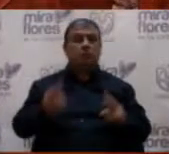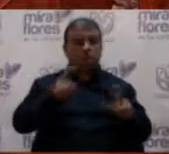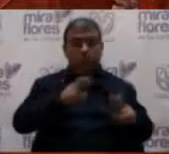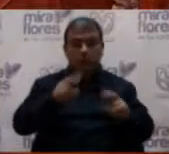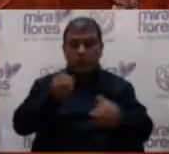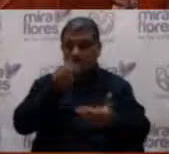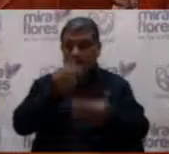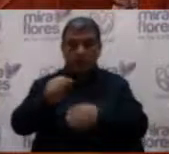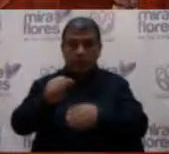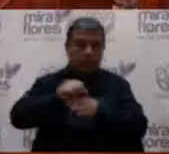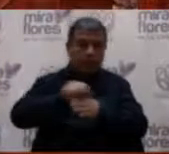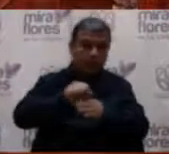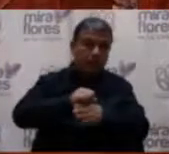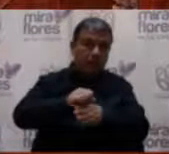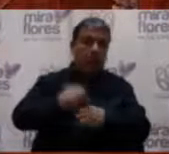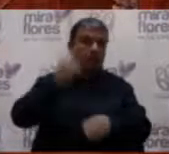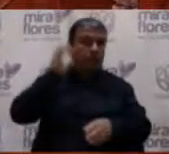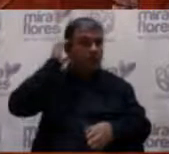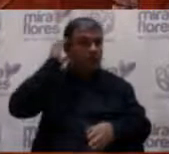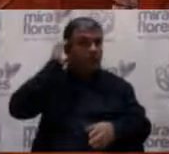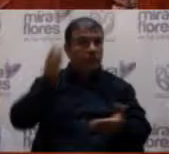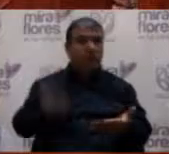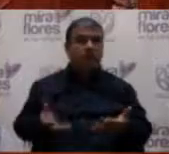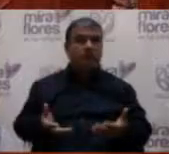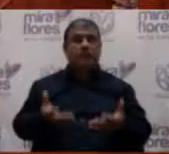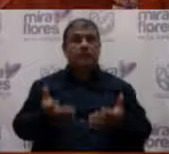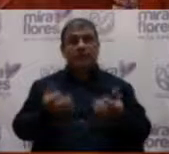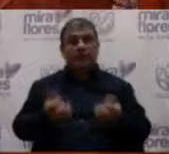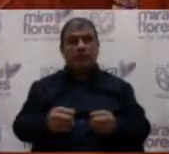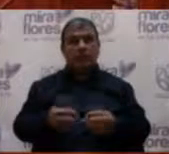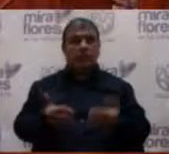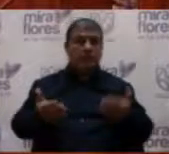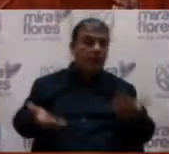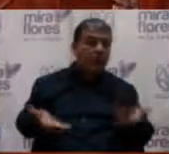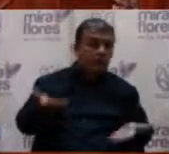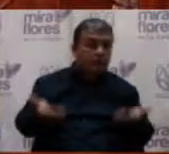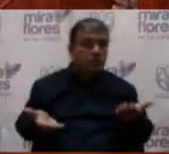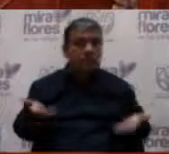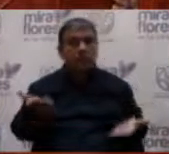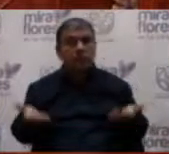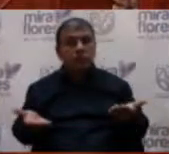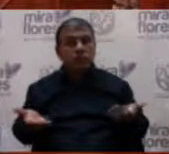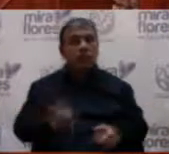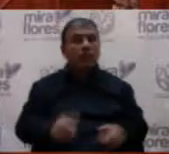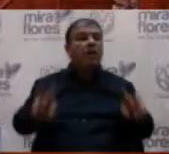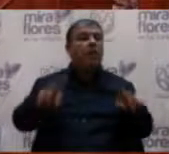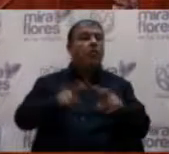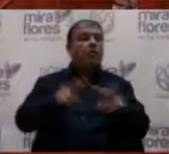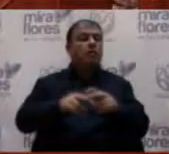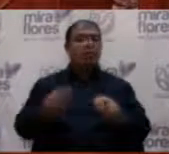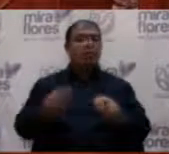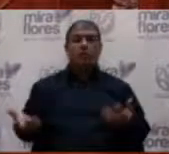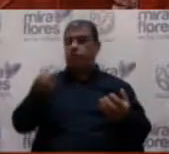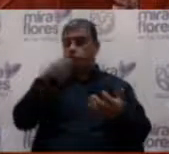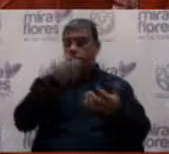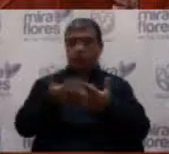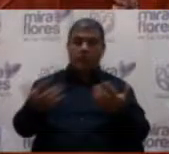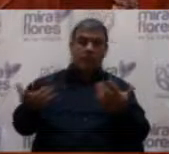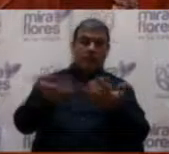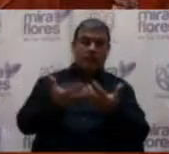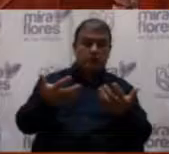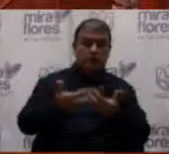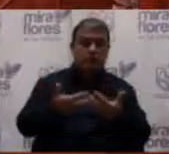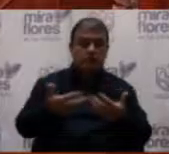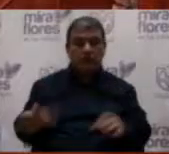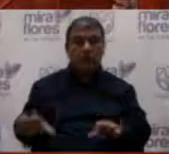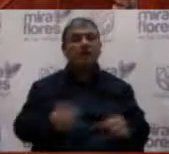las buenas prácticas de Miraflores. O sea, quiero que se aquilate eso porque de verdad que es una magnífica relación que lo que